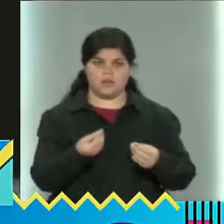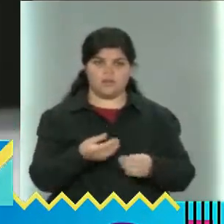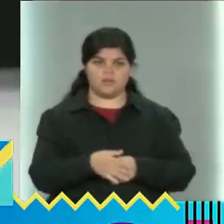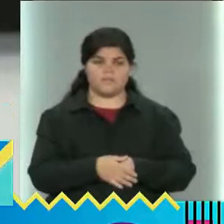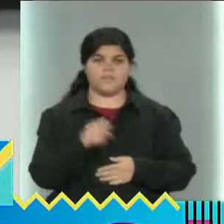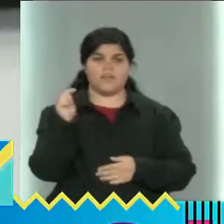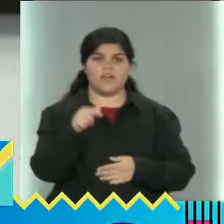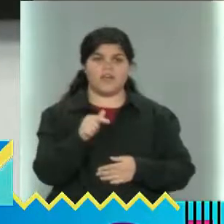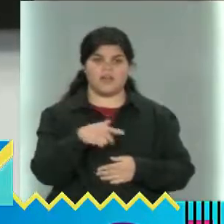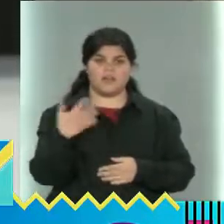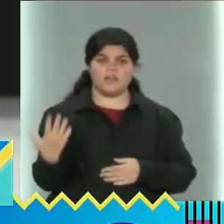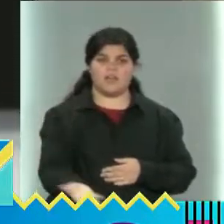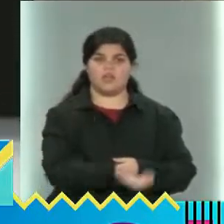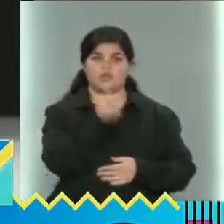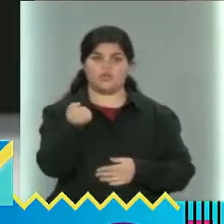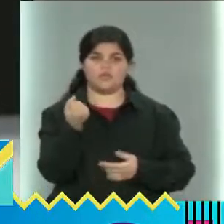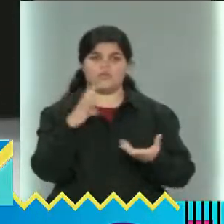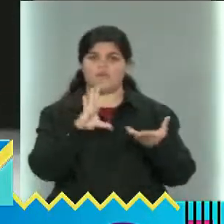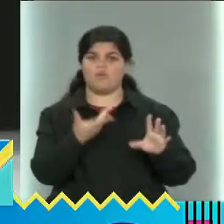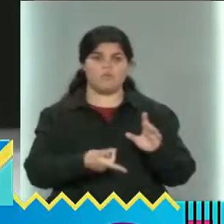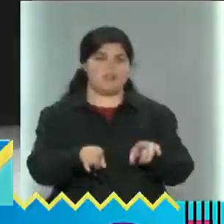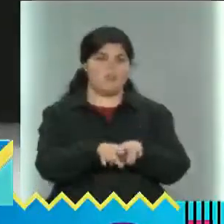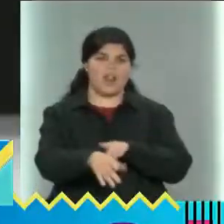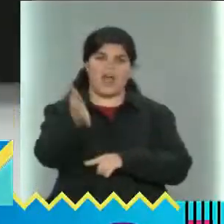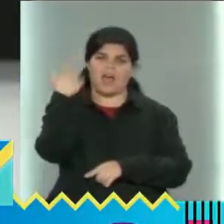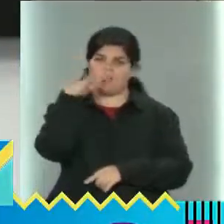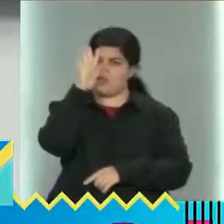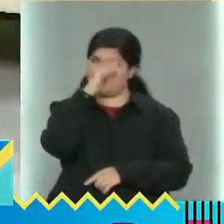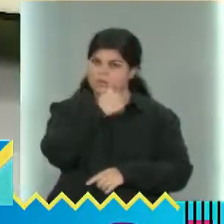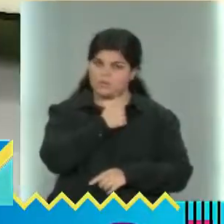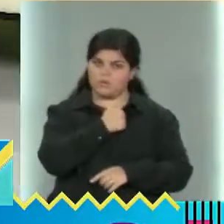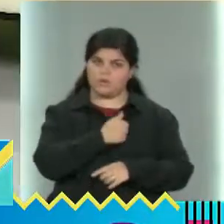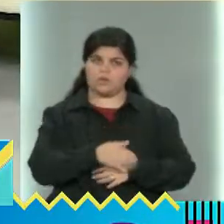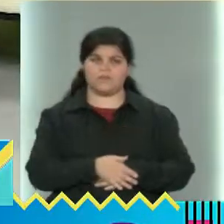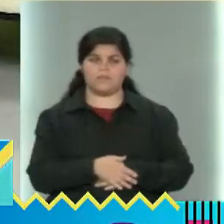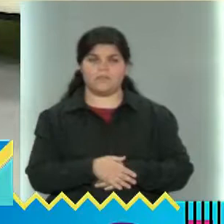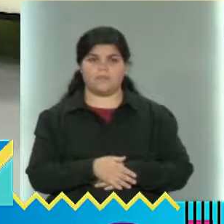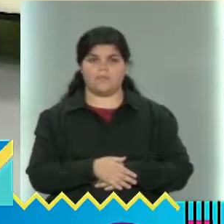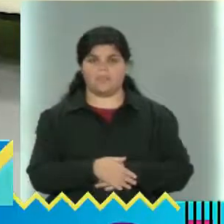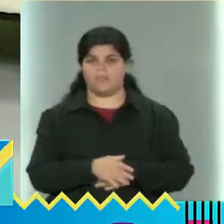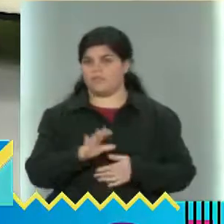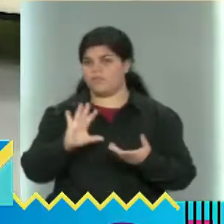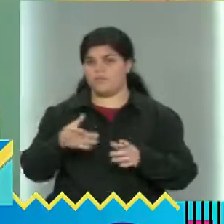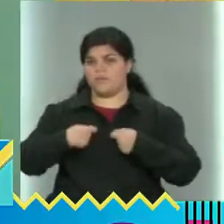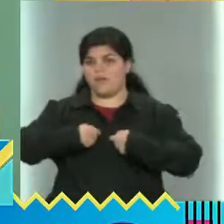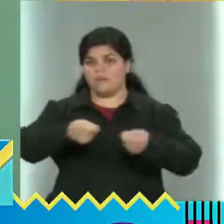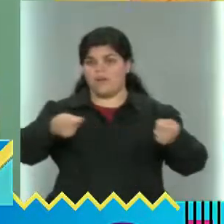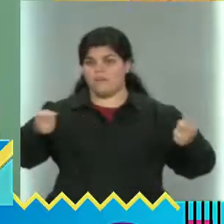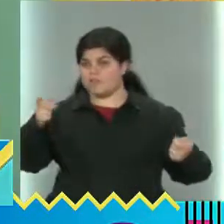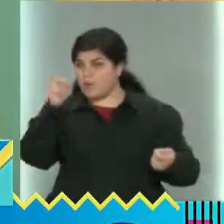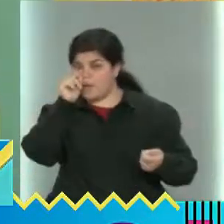una forma del anarquismo, quizá, ¿no? Panfleto político. El panfleto, claro, volver a las